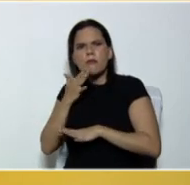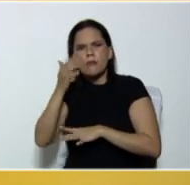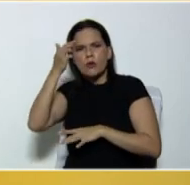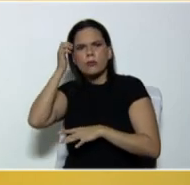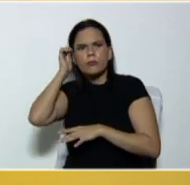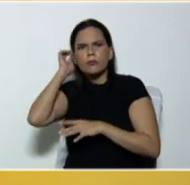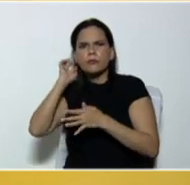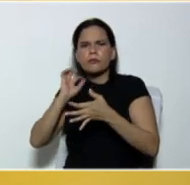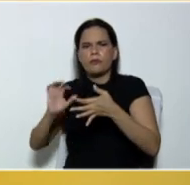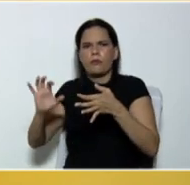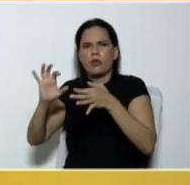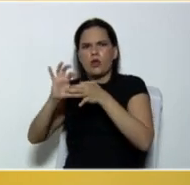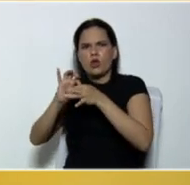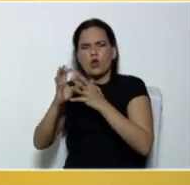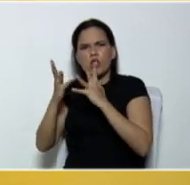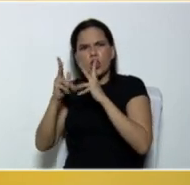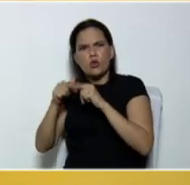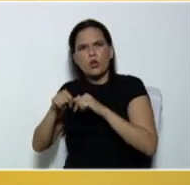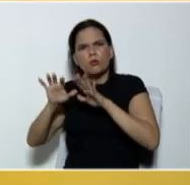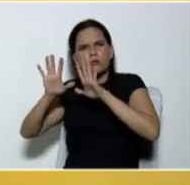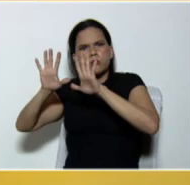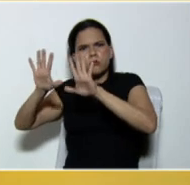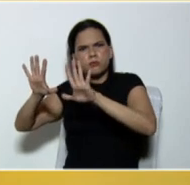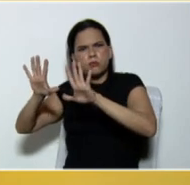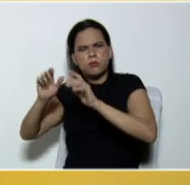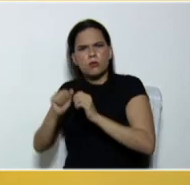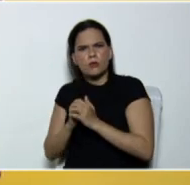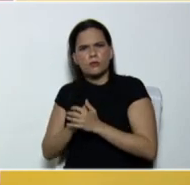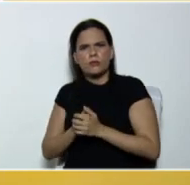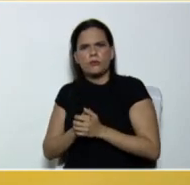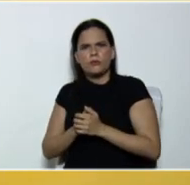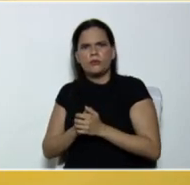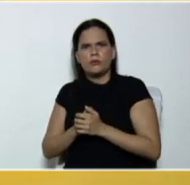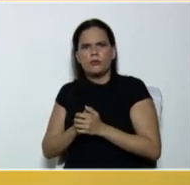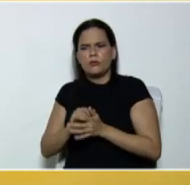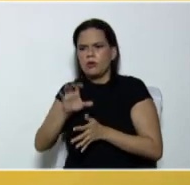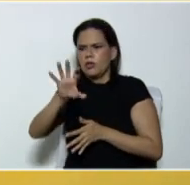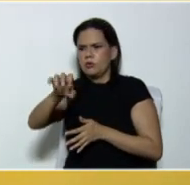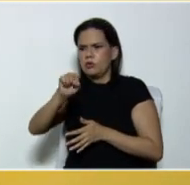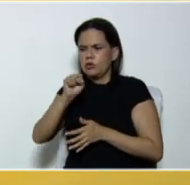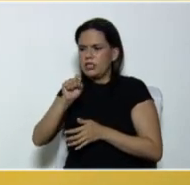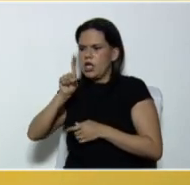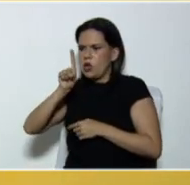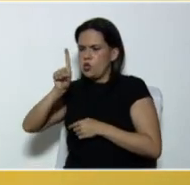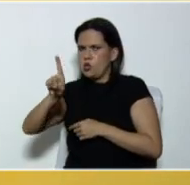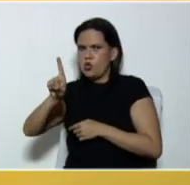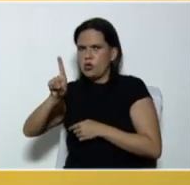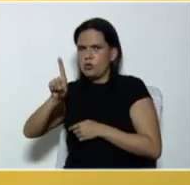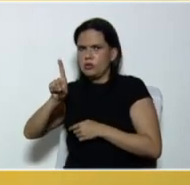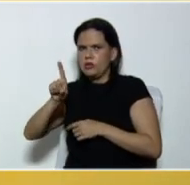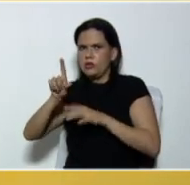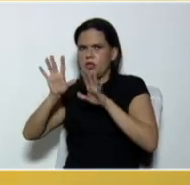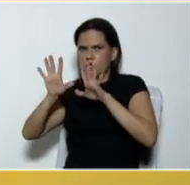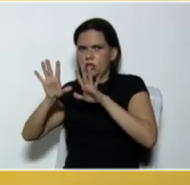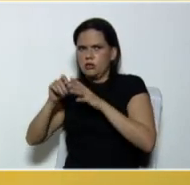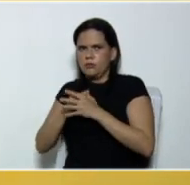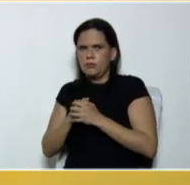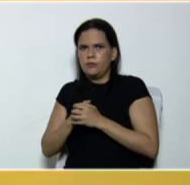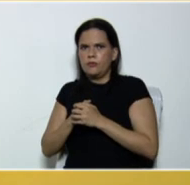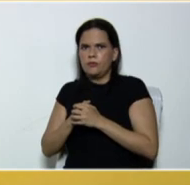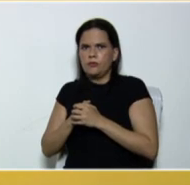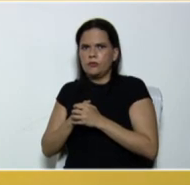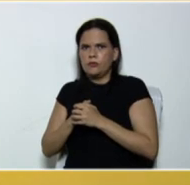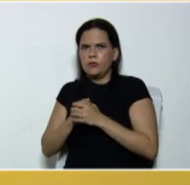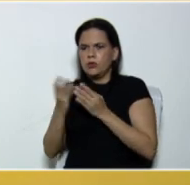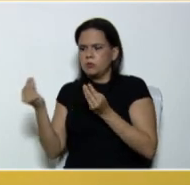combinación del número 10, tomamos el número 1 del 10 y colocamos